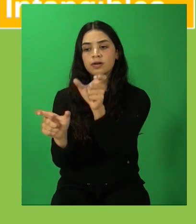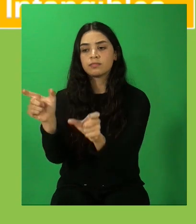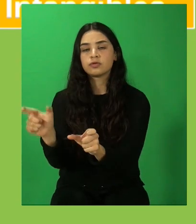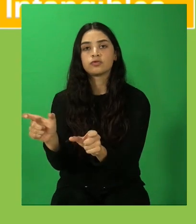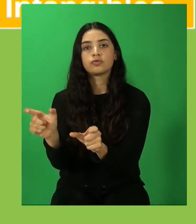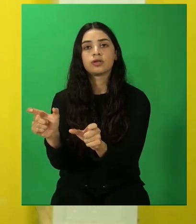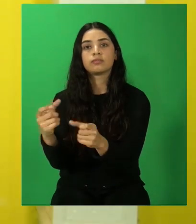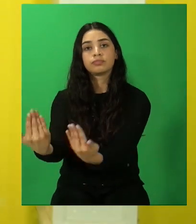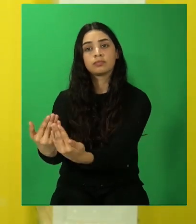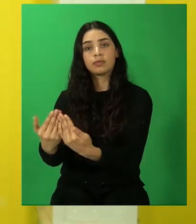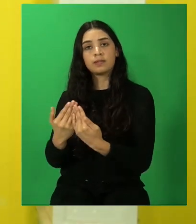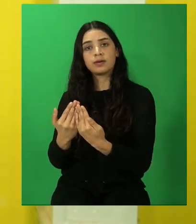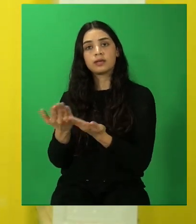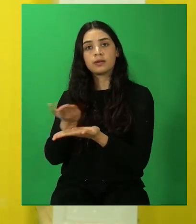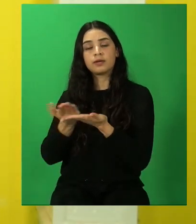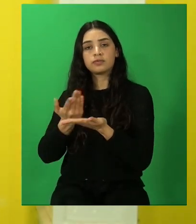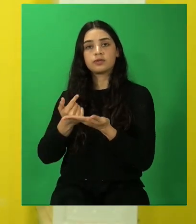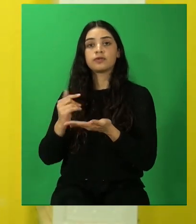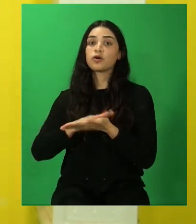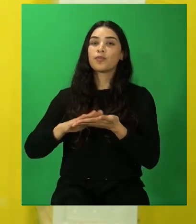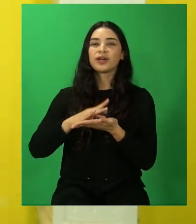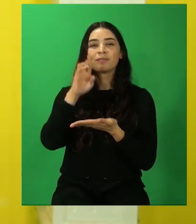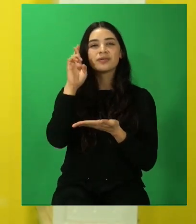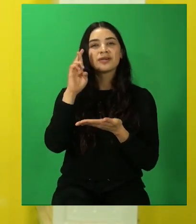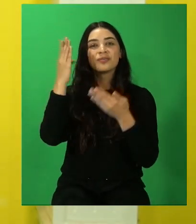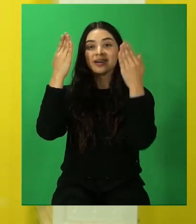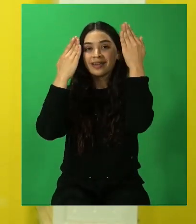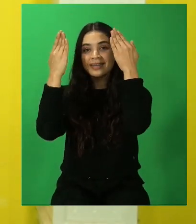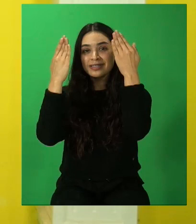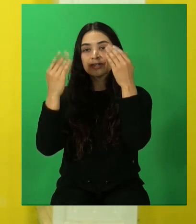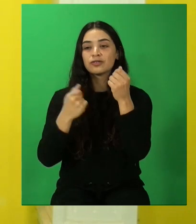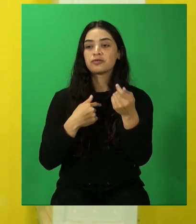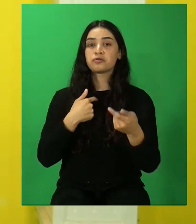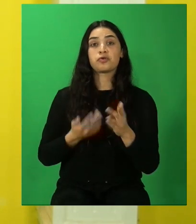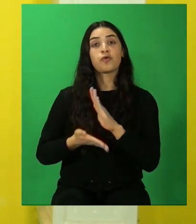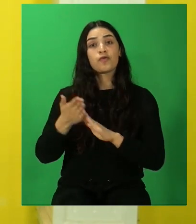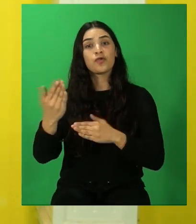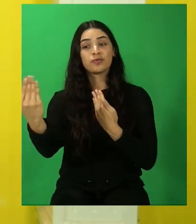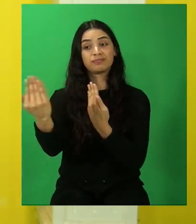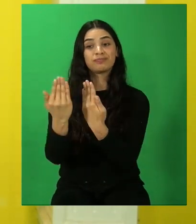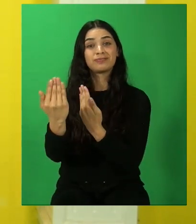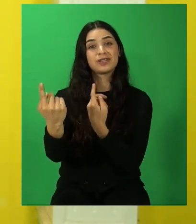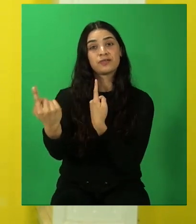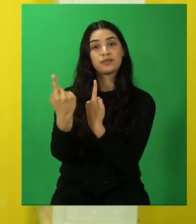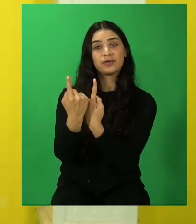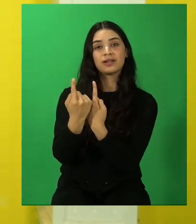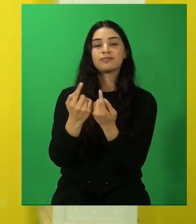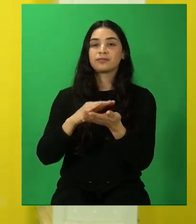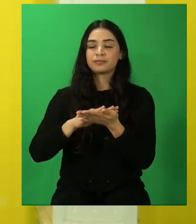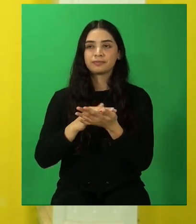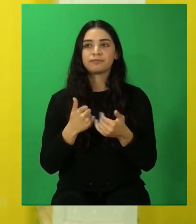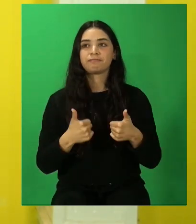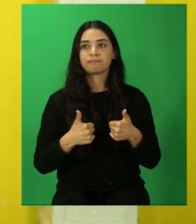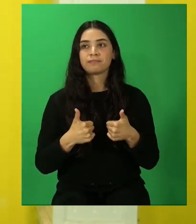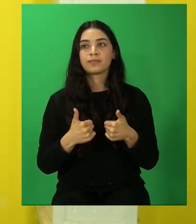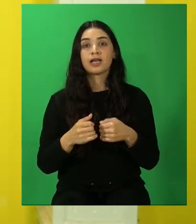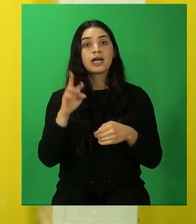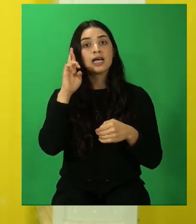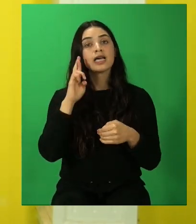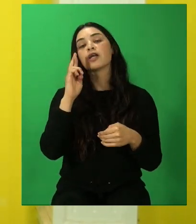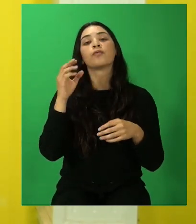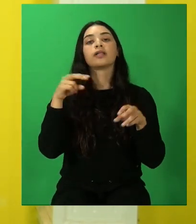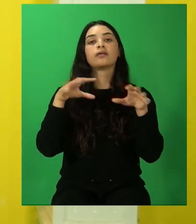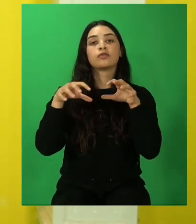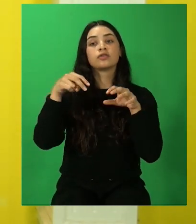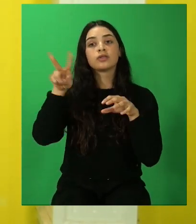a persona, que estos son intangibles. ¿Ya? Lo otro que vamos a